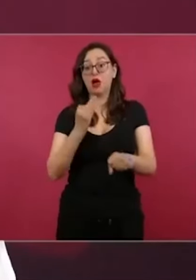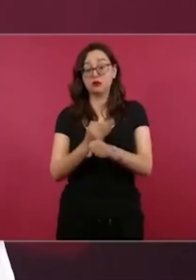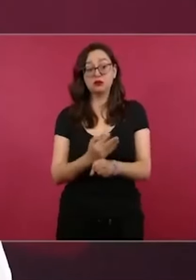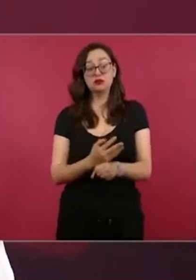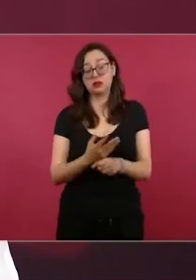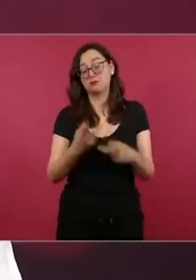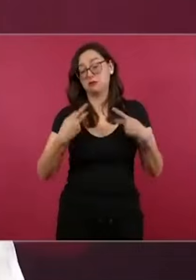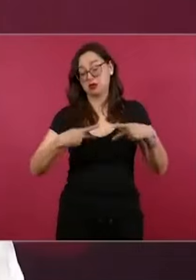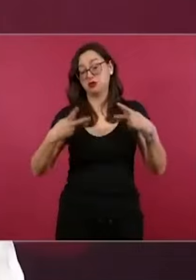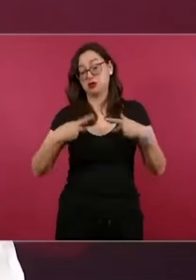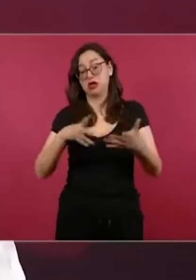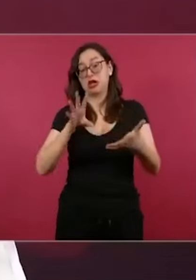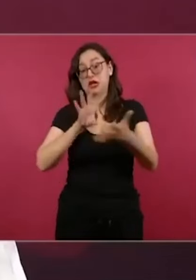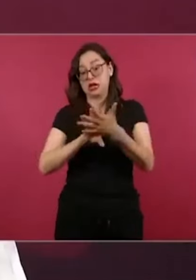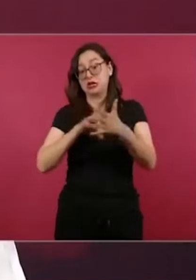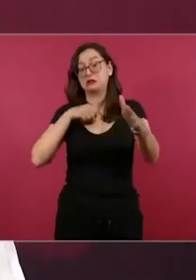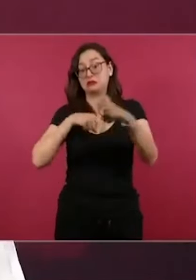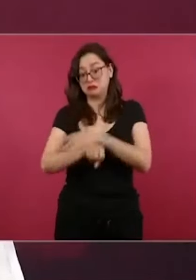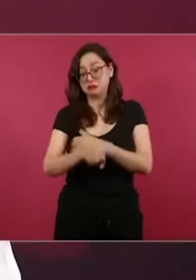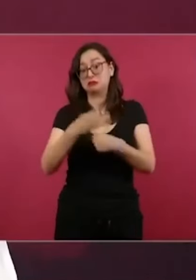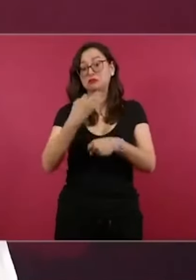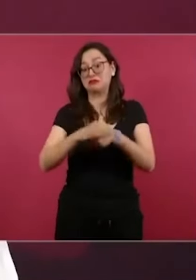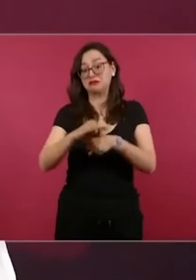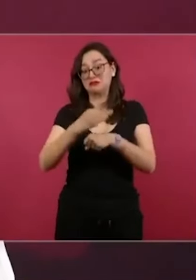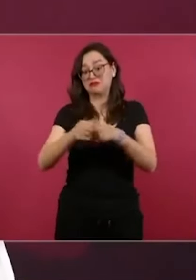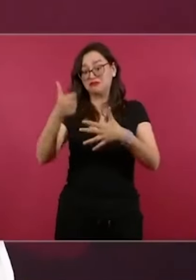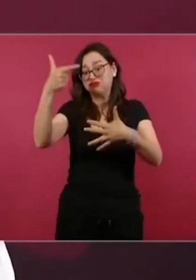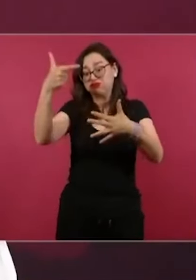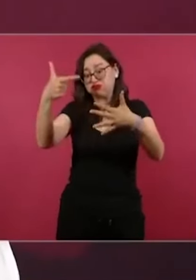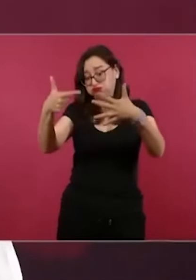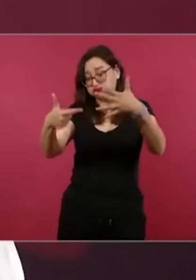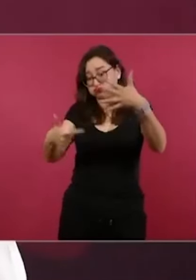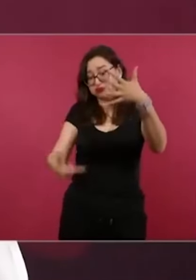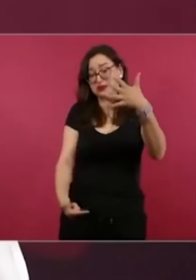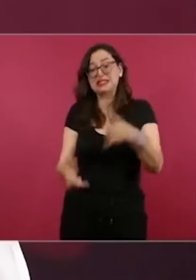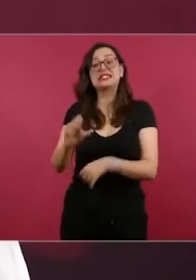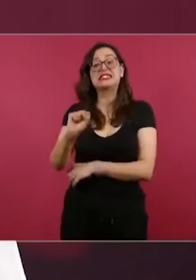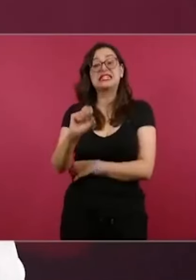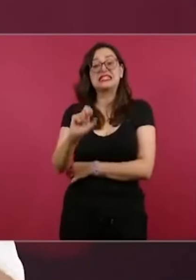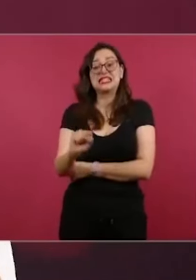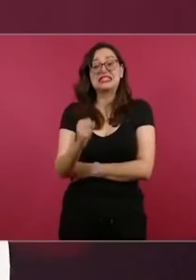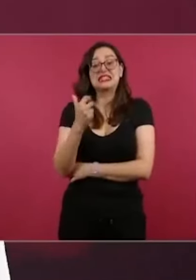a las mujeres. De las personas en prisión se estima que el promedio,